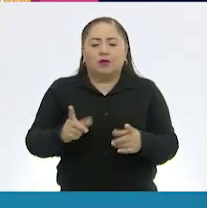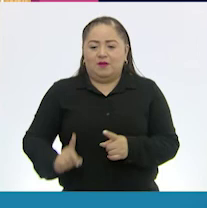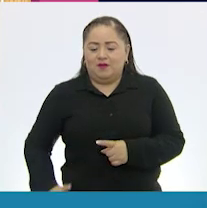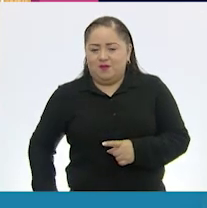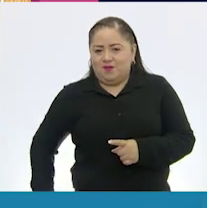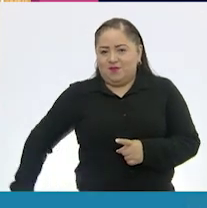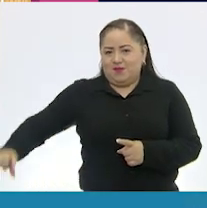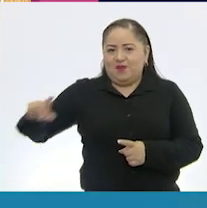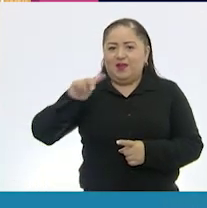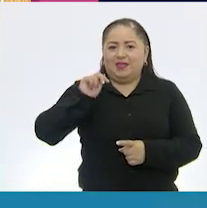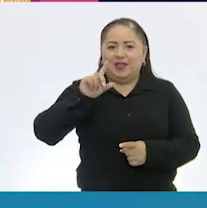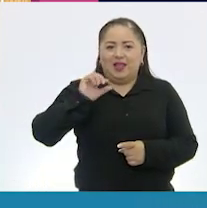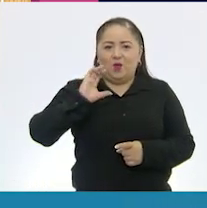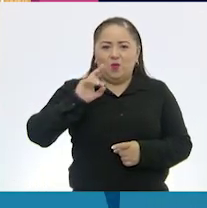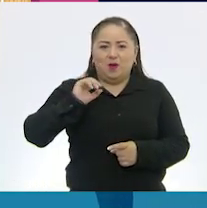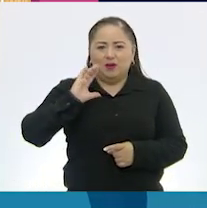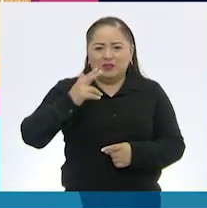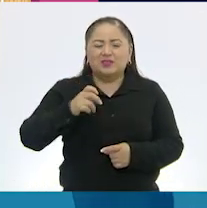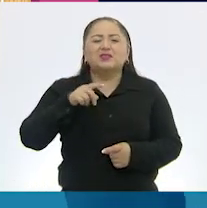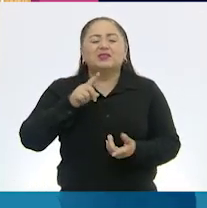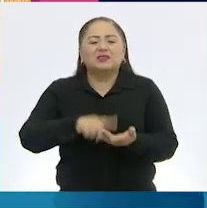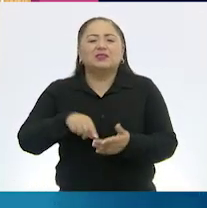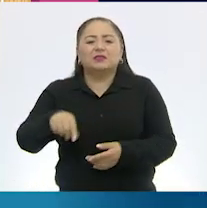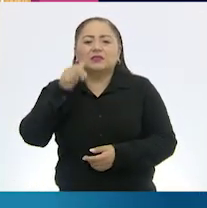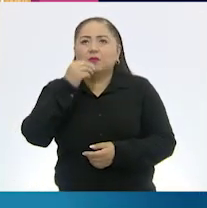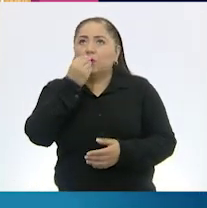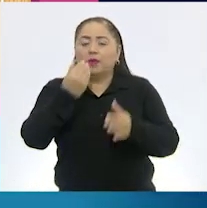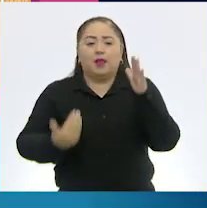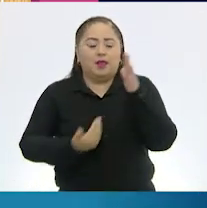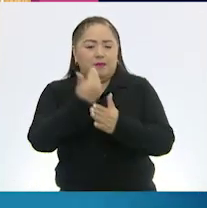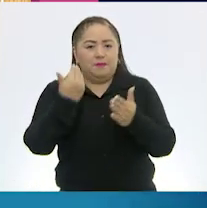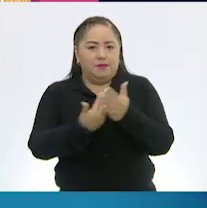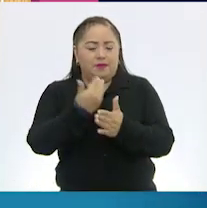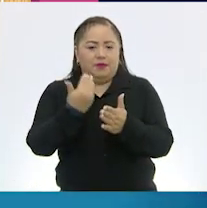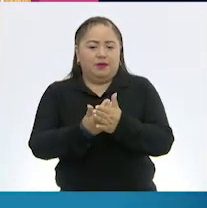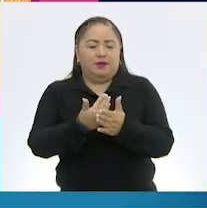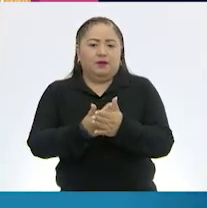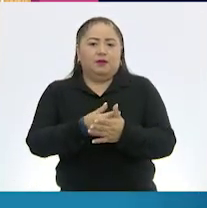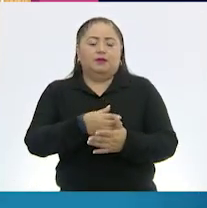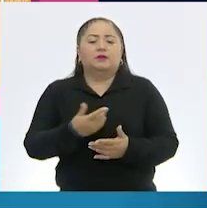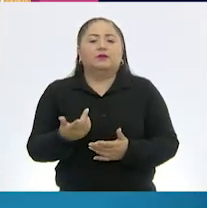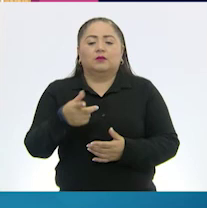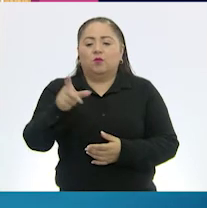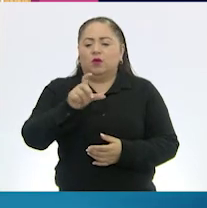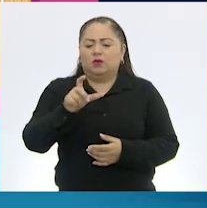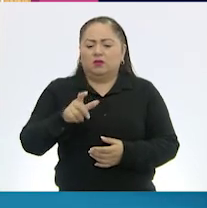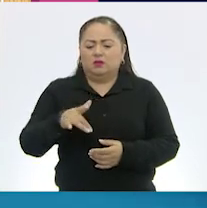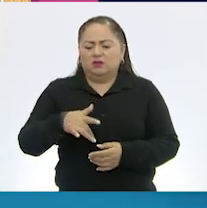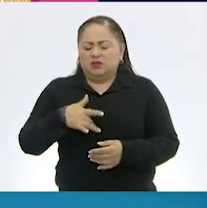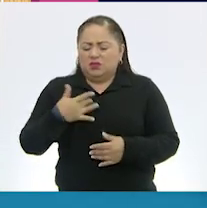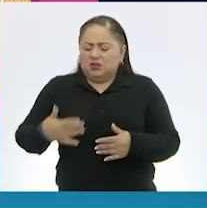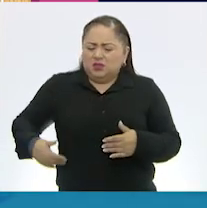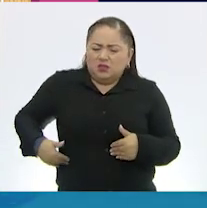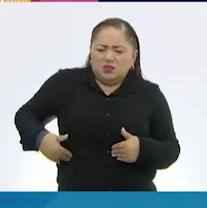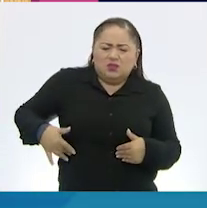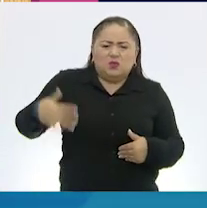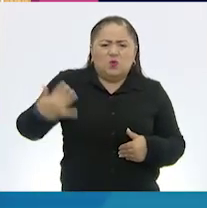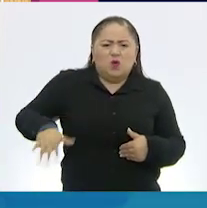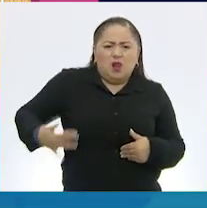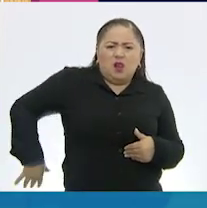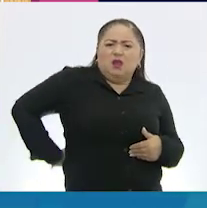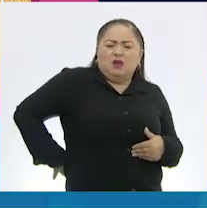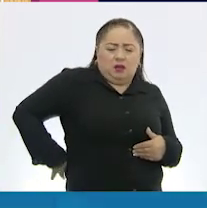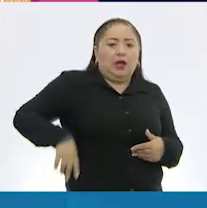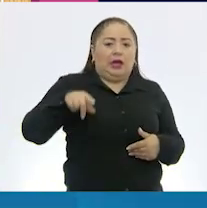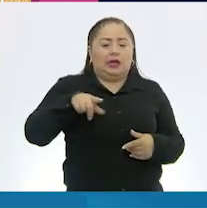cola de tlacuache, la cual consumían en ayunas en caso de presentar molestias en los